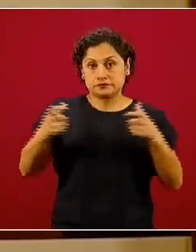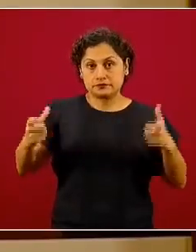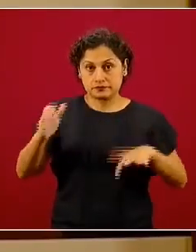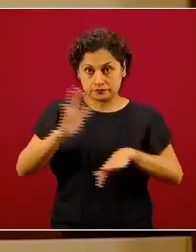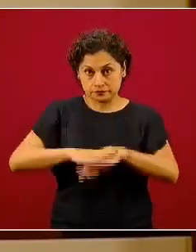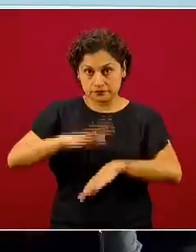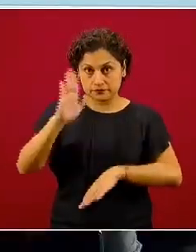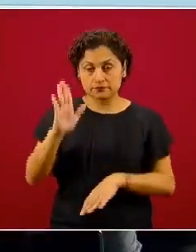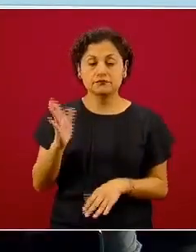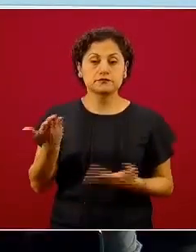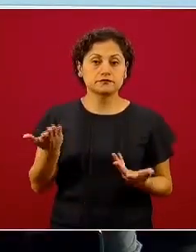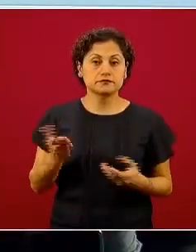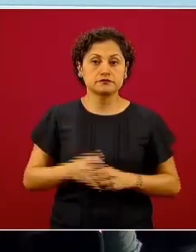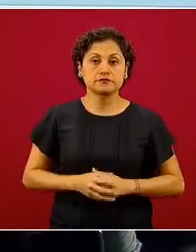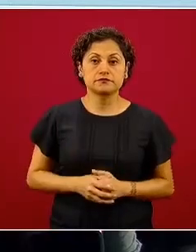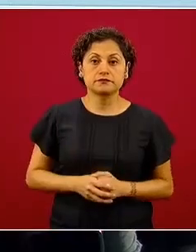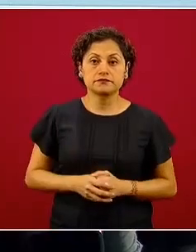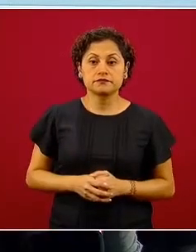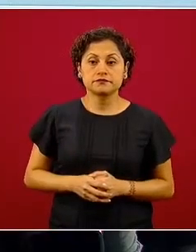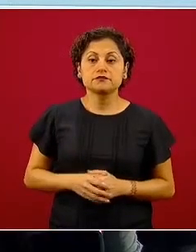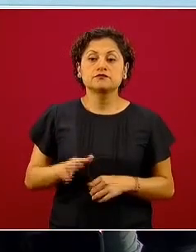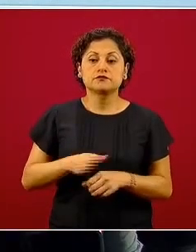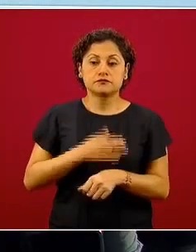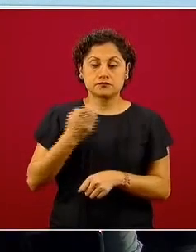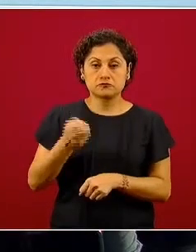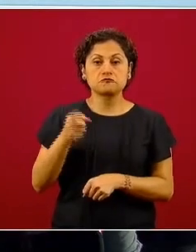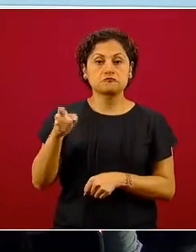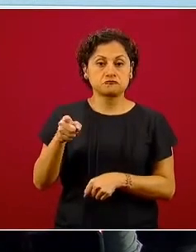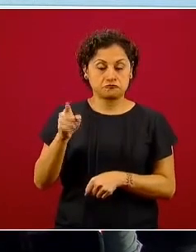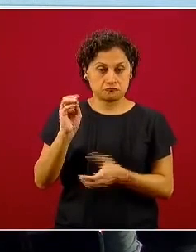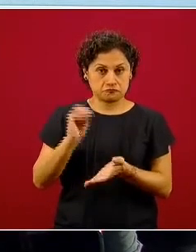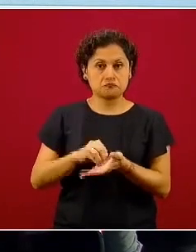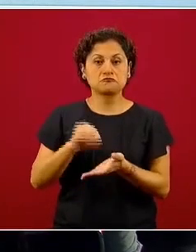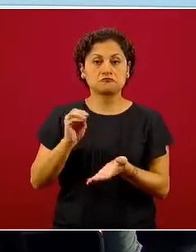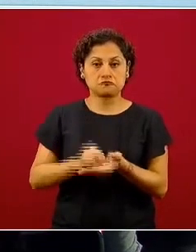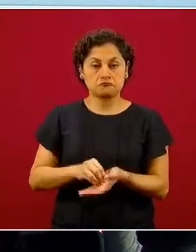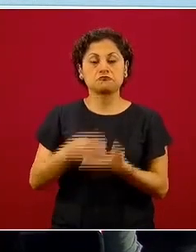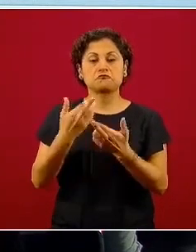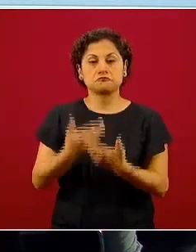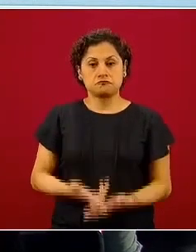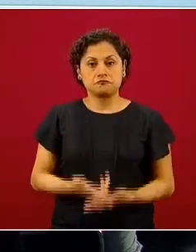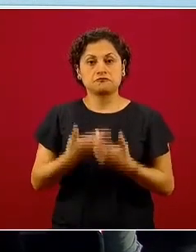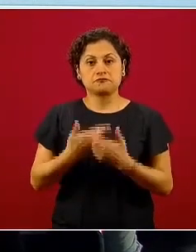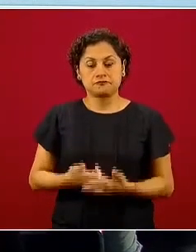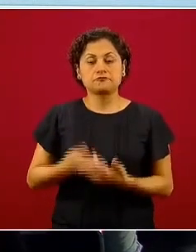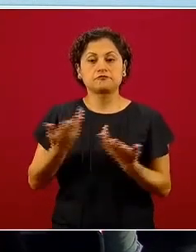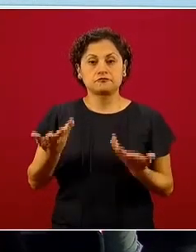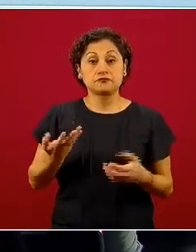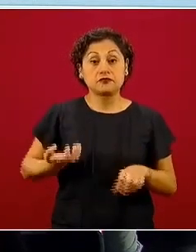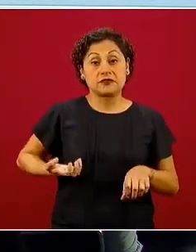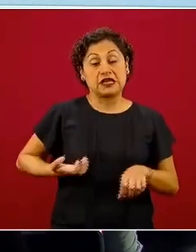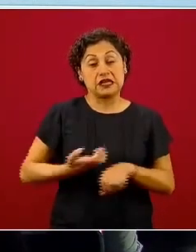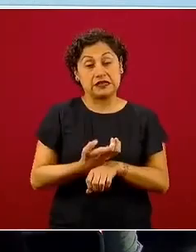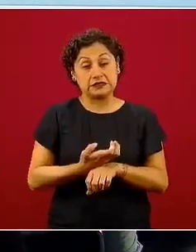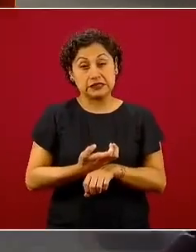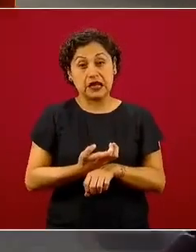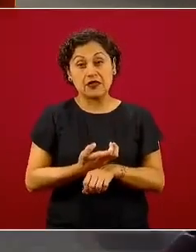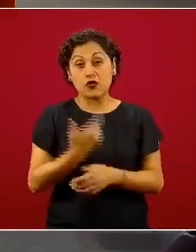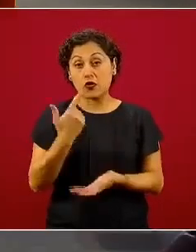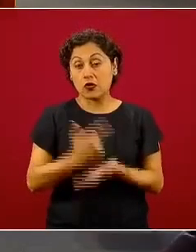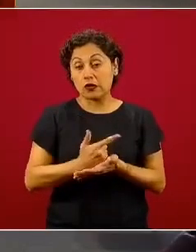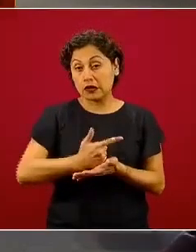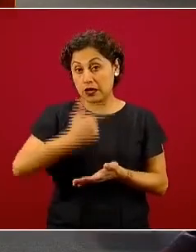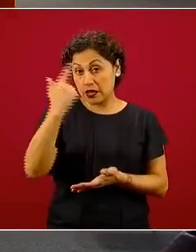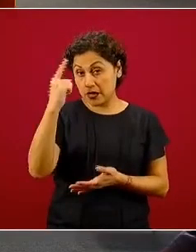momento de disponibilidad se ha mantenido siempre, aún en los estados que han tenido la mayor